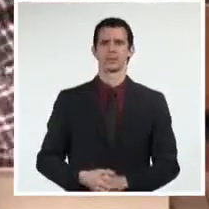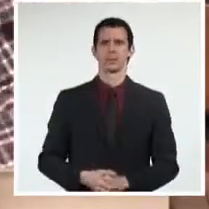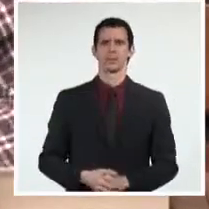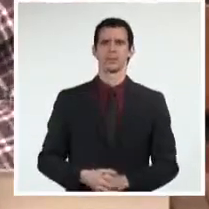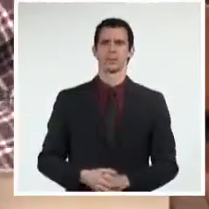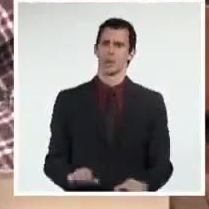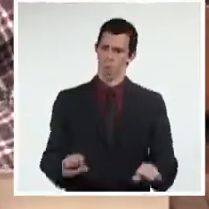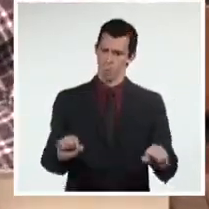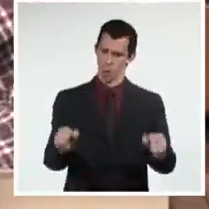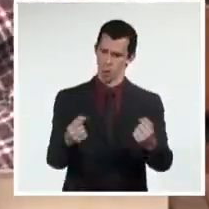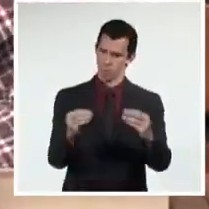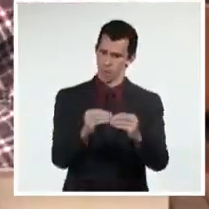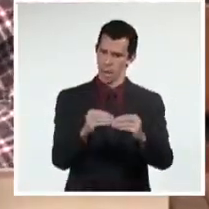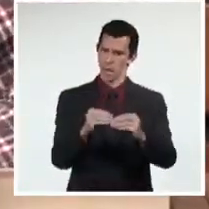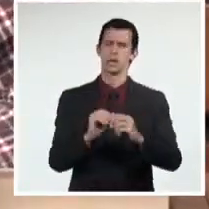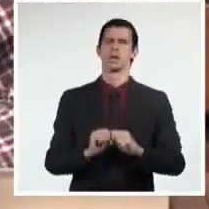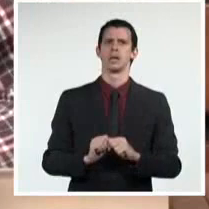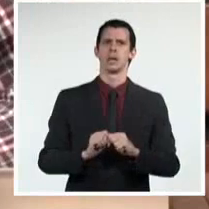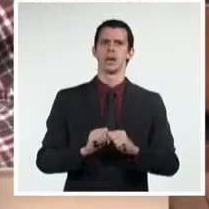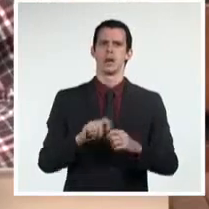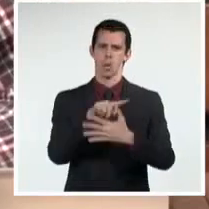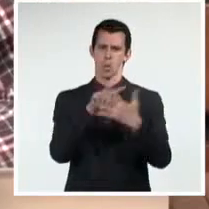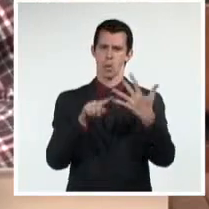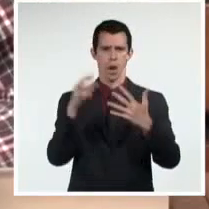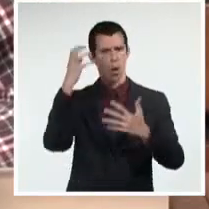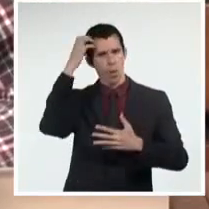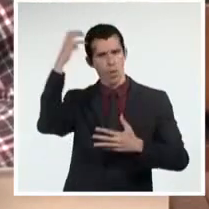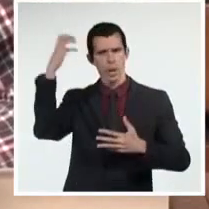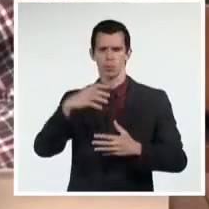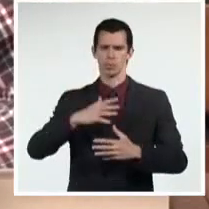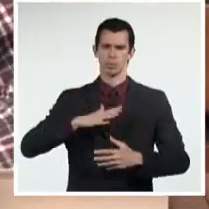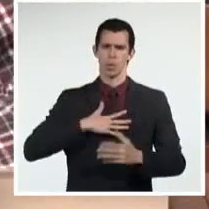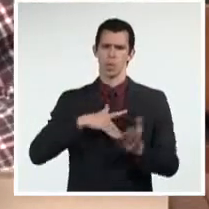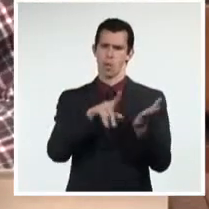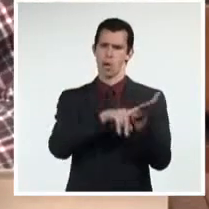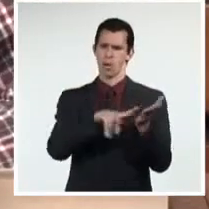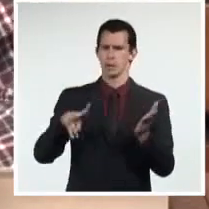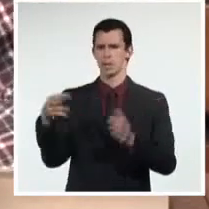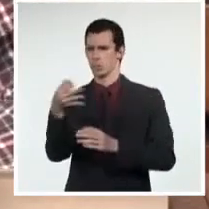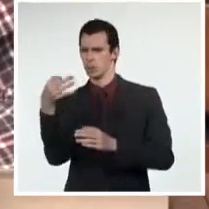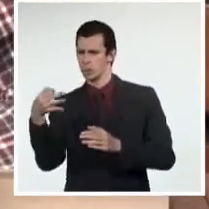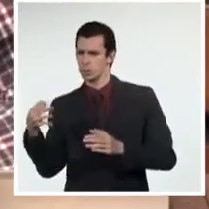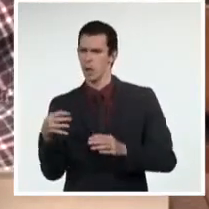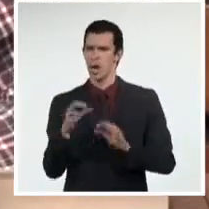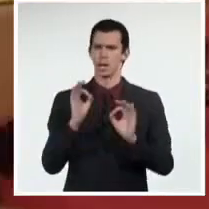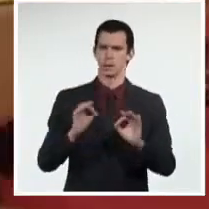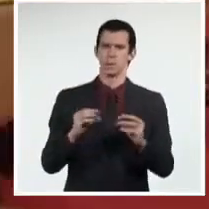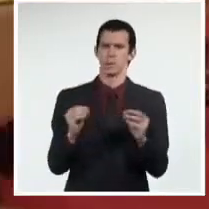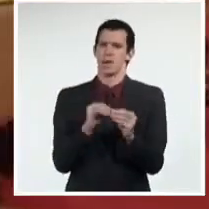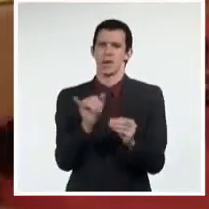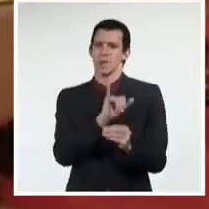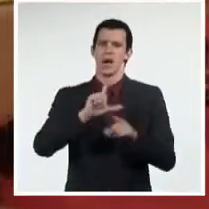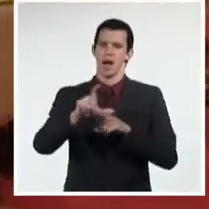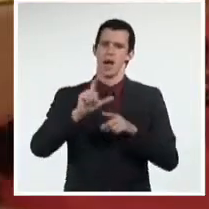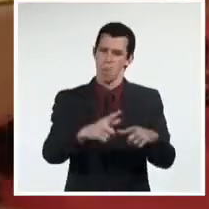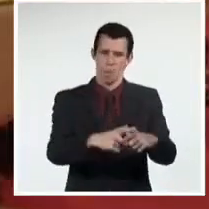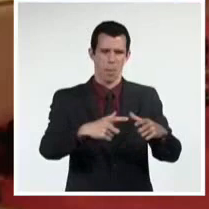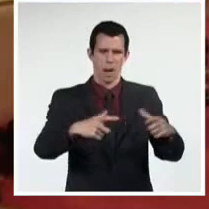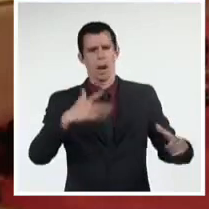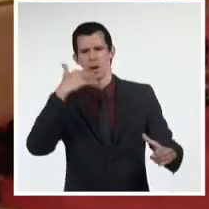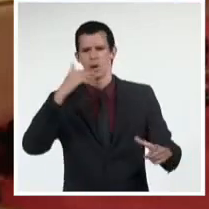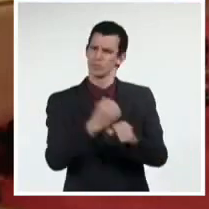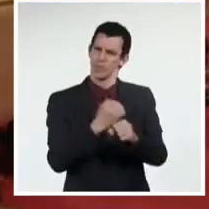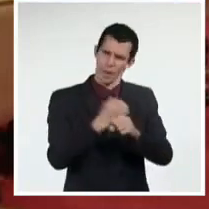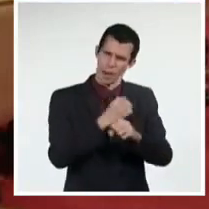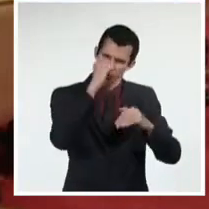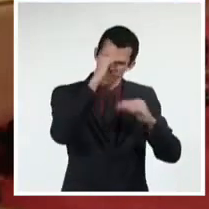base para esta ley, es básico tener en cuenta este tema y lograr regresar más personas al campo. El primer ministro de la